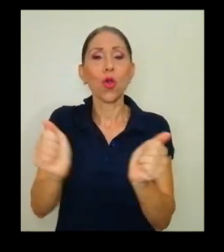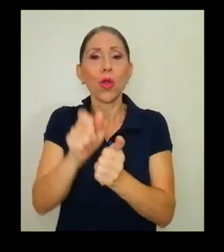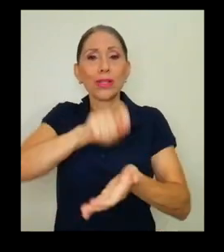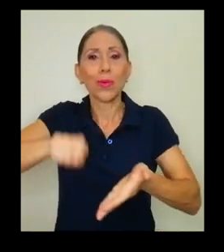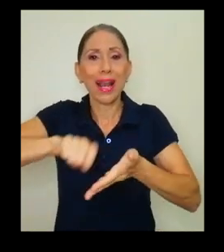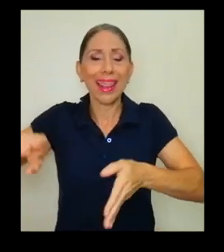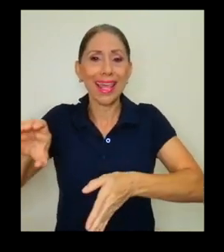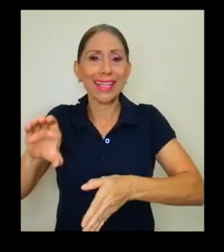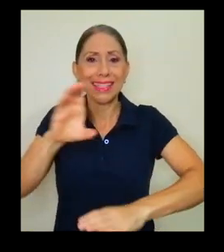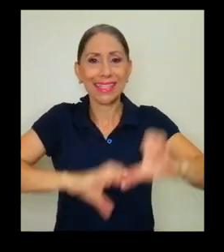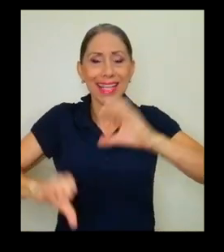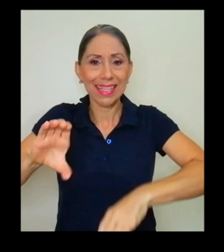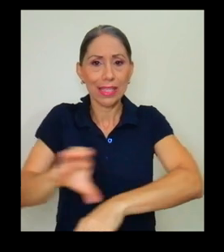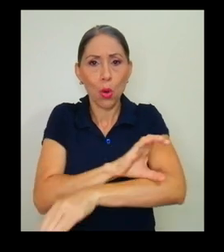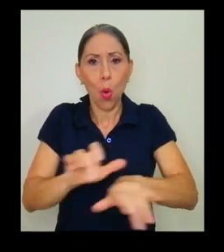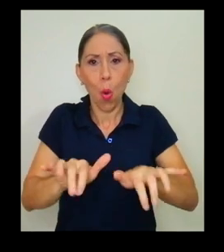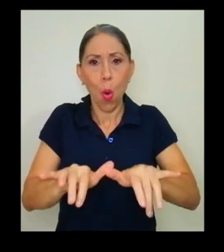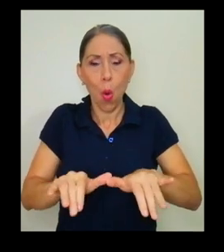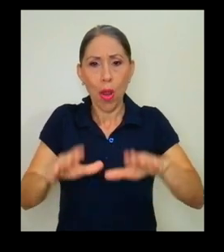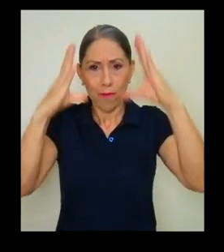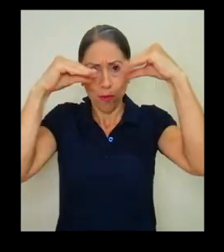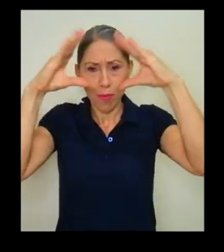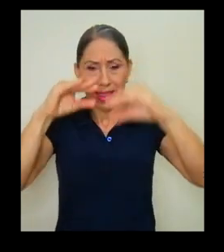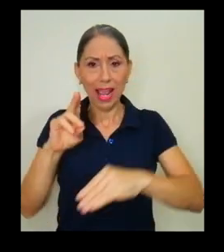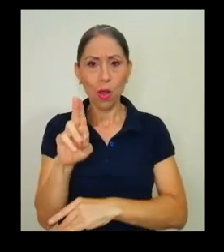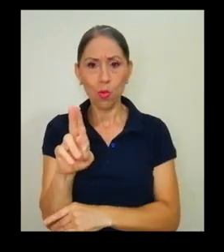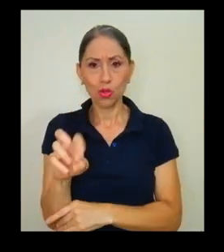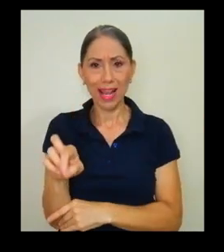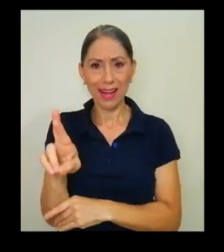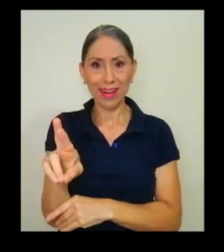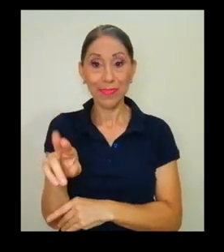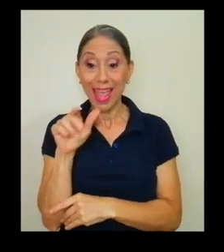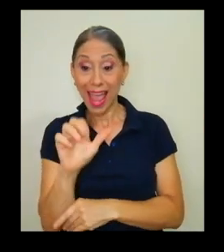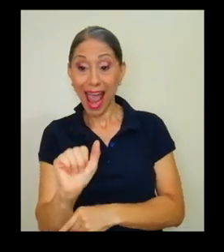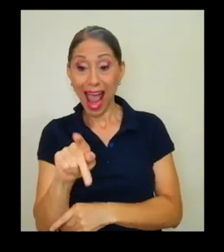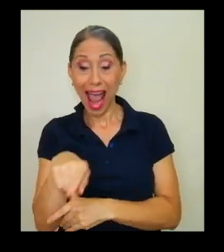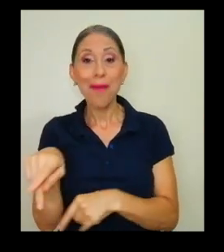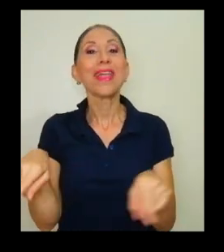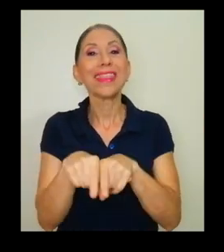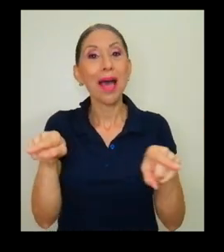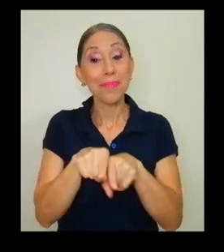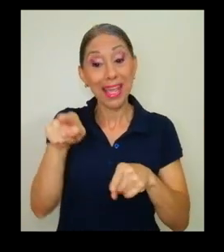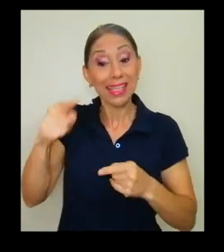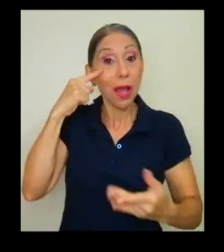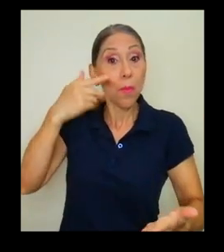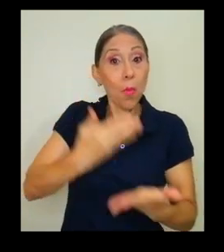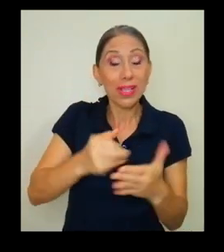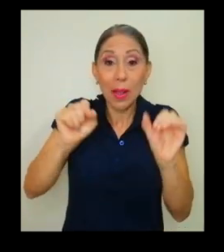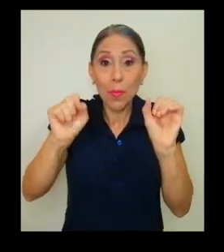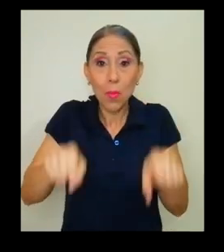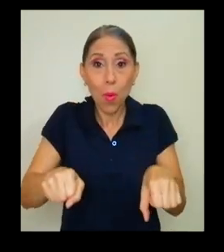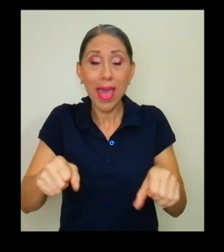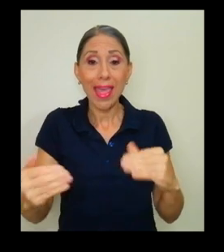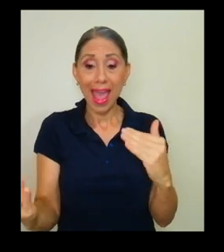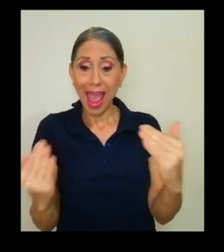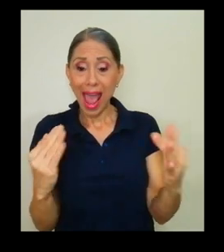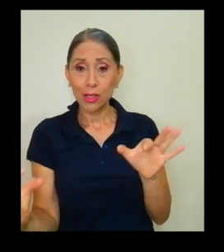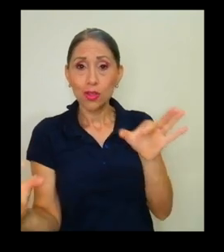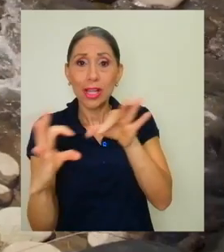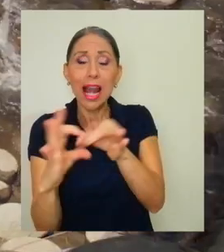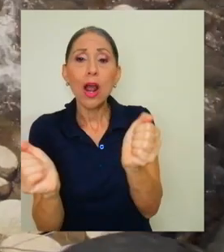Ciencias de la Computación e Informática de la UCR, que también permite asociar la muestra obtenida con un punto de